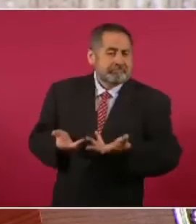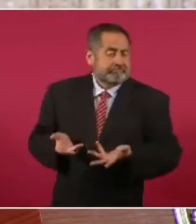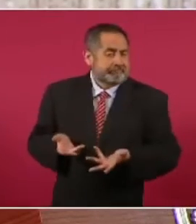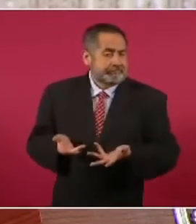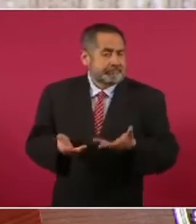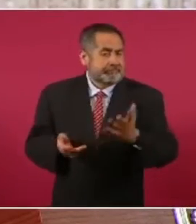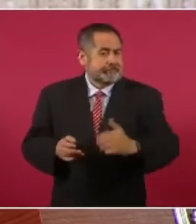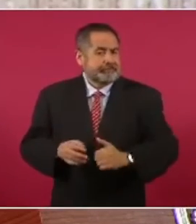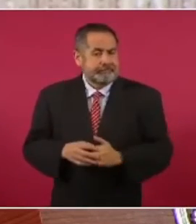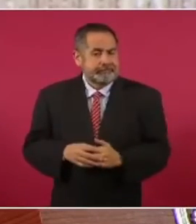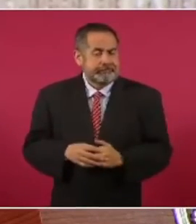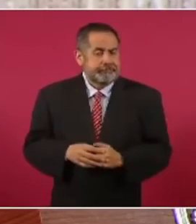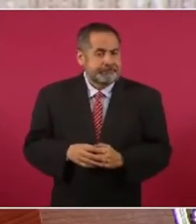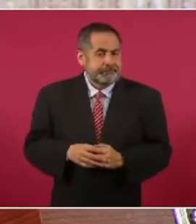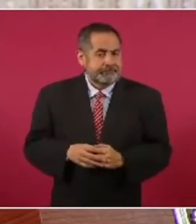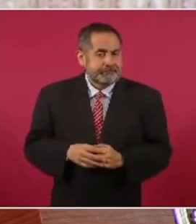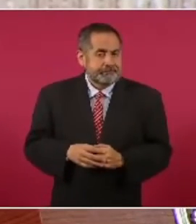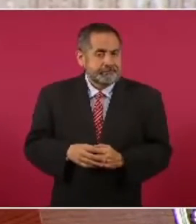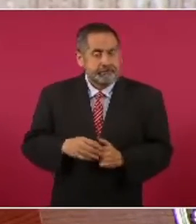que